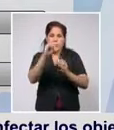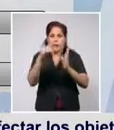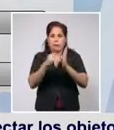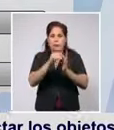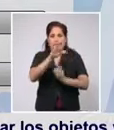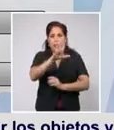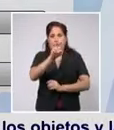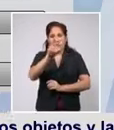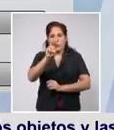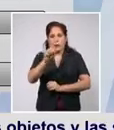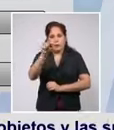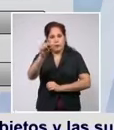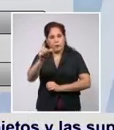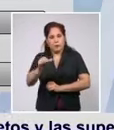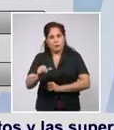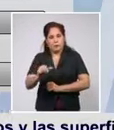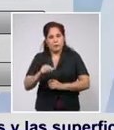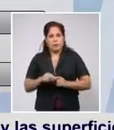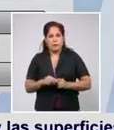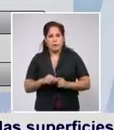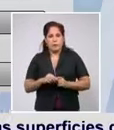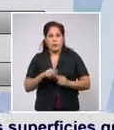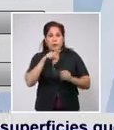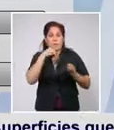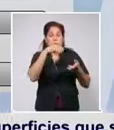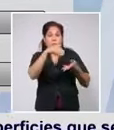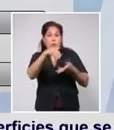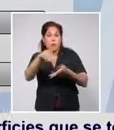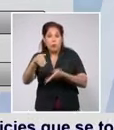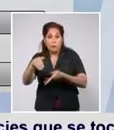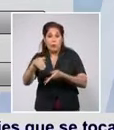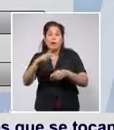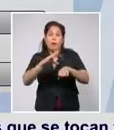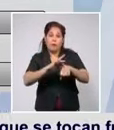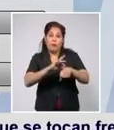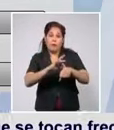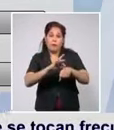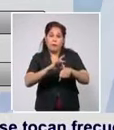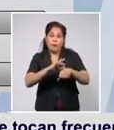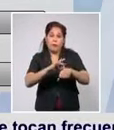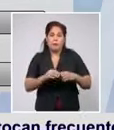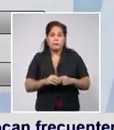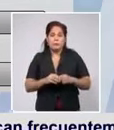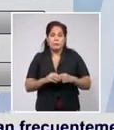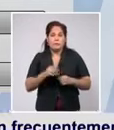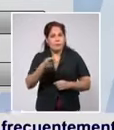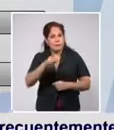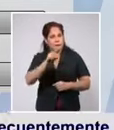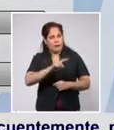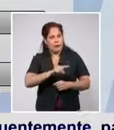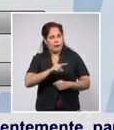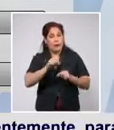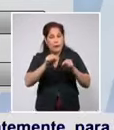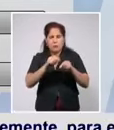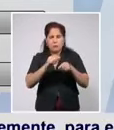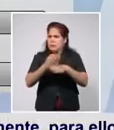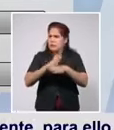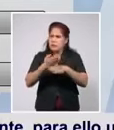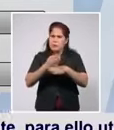6.520 personas perdieron la vida con esta enfermedad en el día de ayer, y eso hace que ya